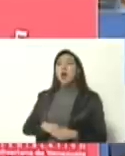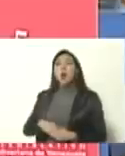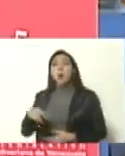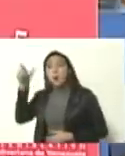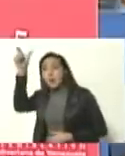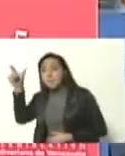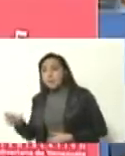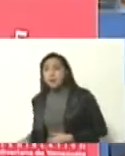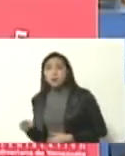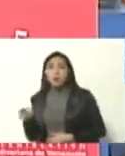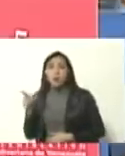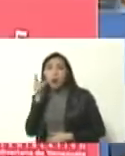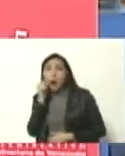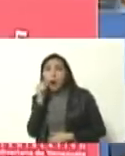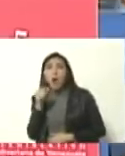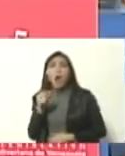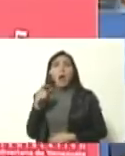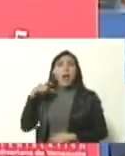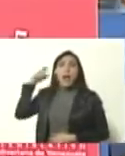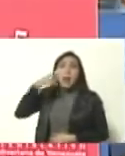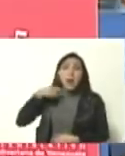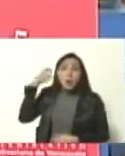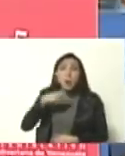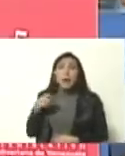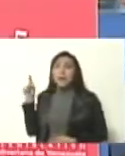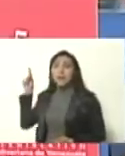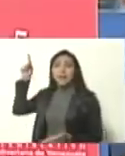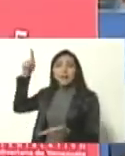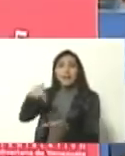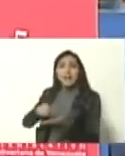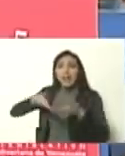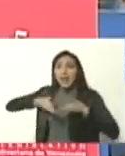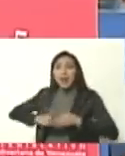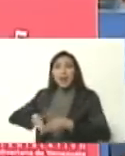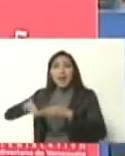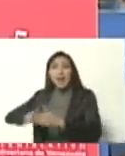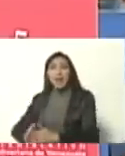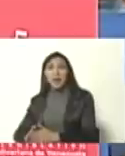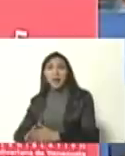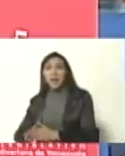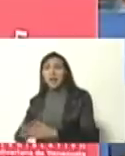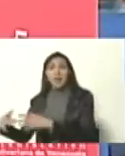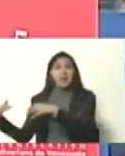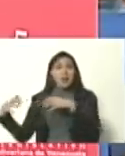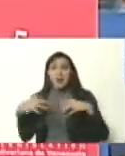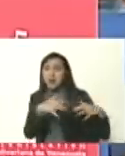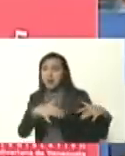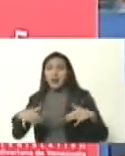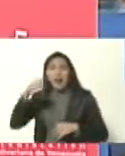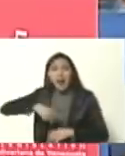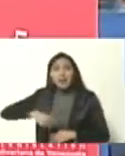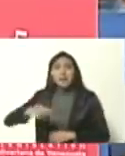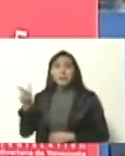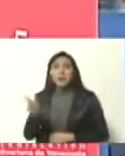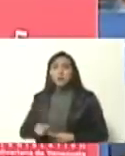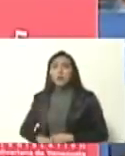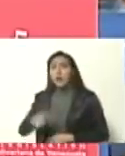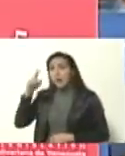de cuya finca en La Guajira salieron las lanchas para el desembarco homicida contra Venezuela del 3